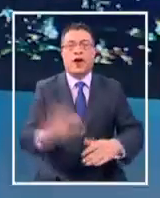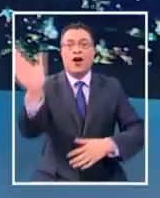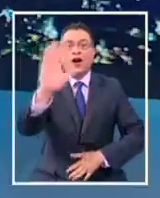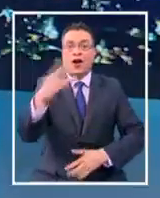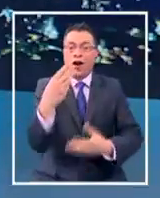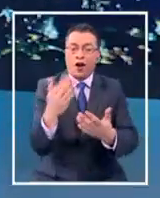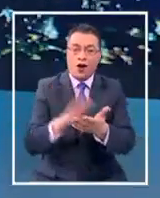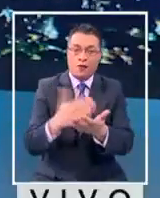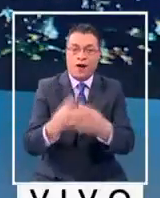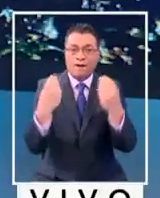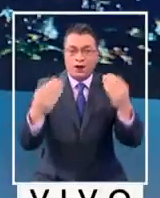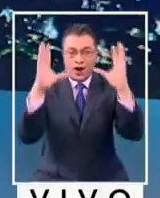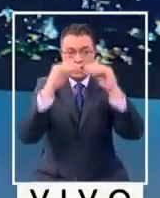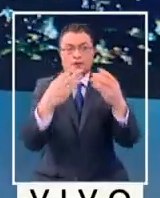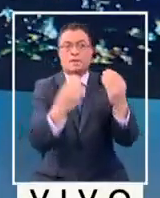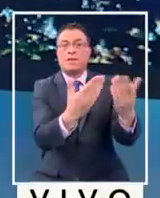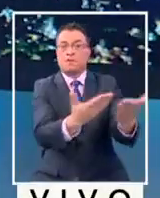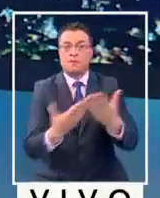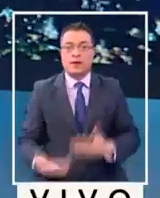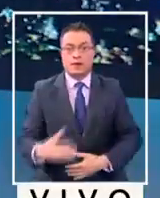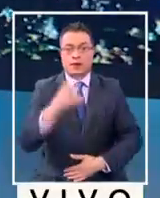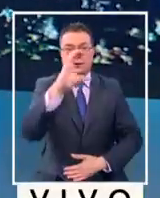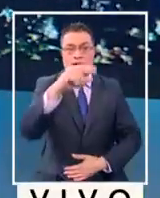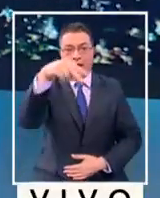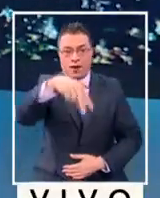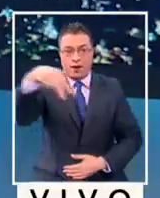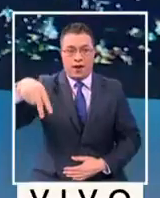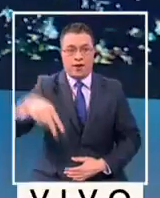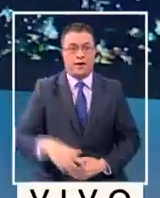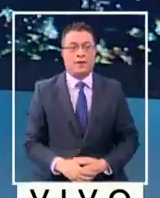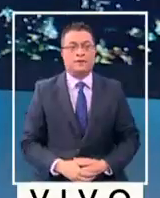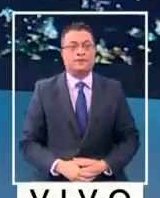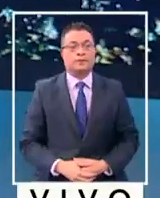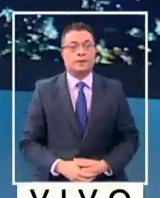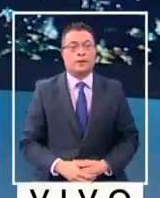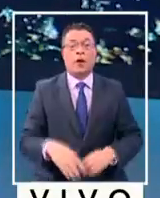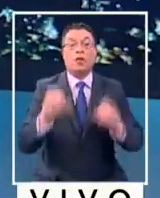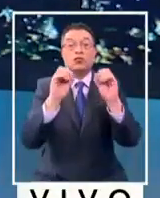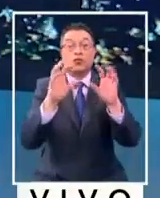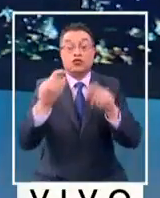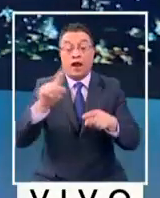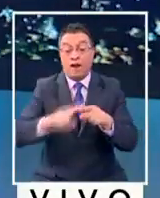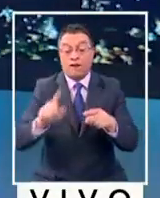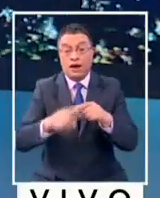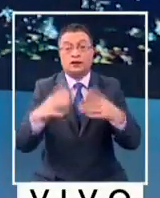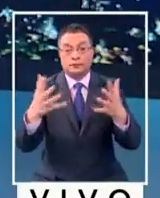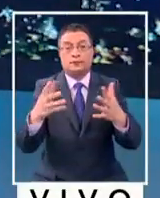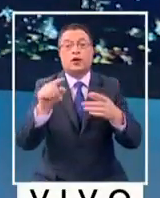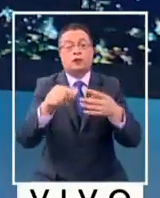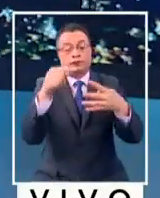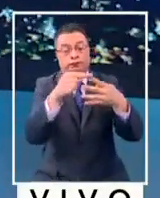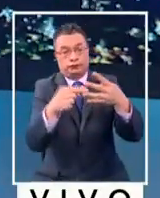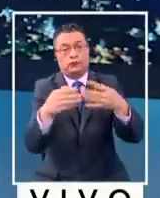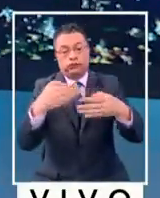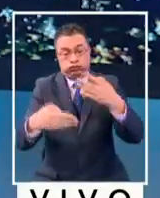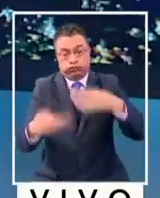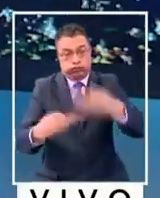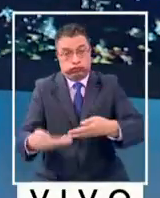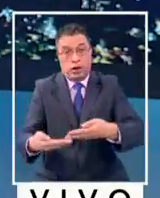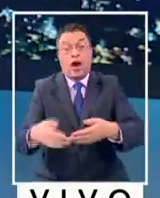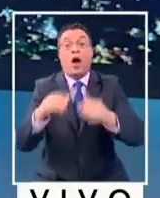Hola, ¿cómo están? Muy buenas noches. Bienvenidos a CNN Prime. Muchas veces los actos tienen consecuencias en cadena